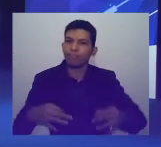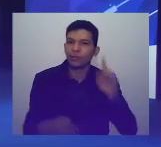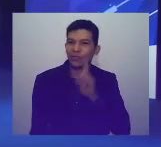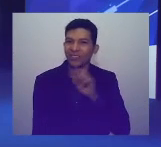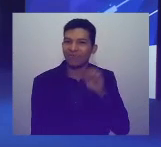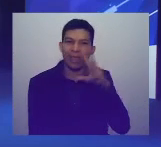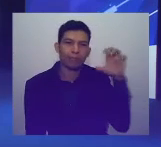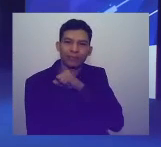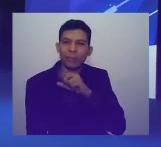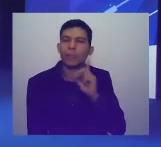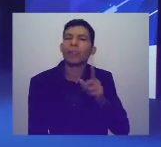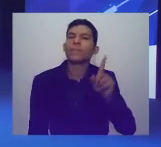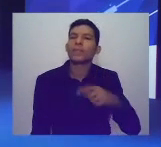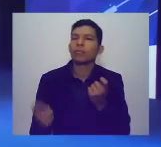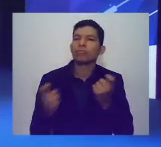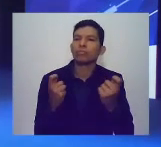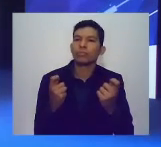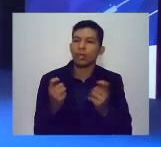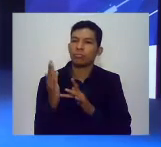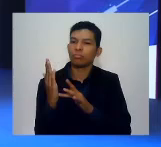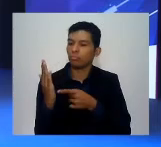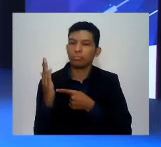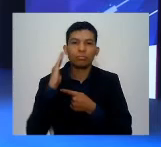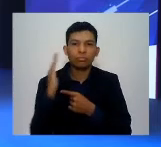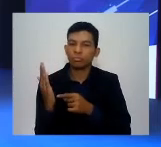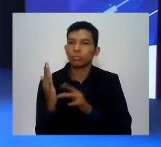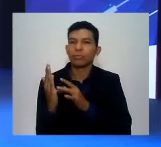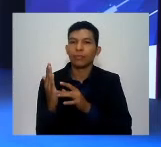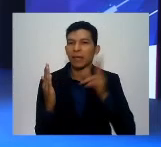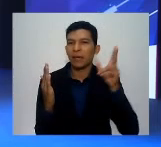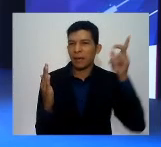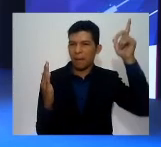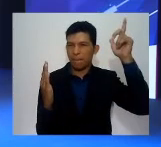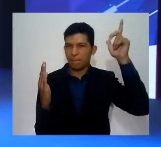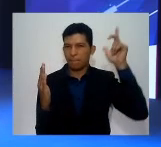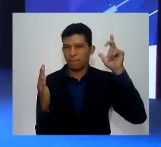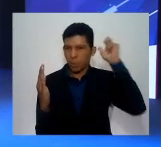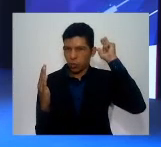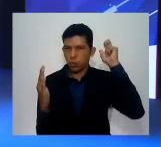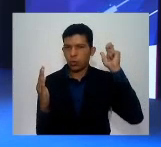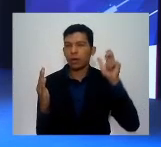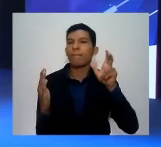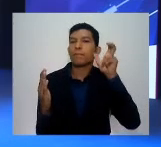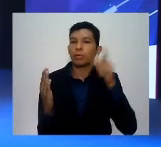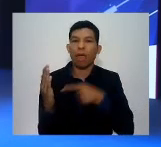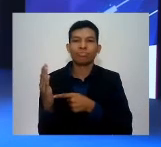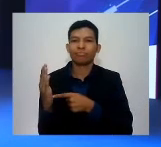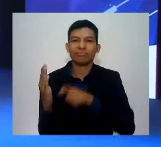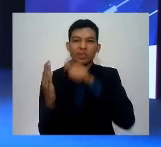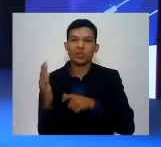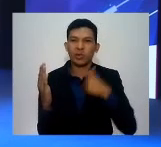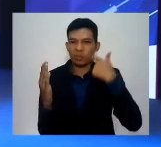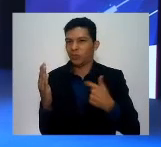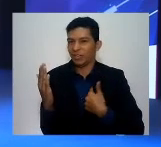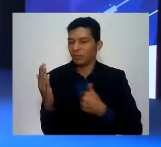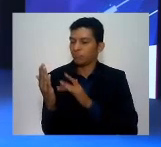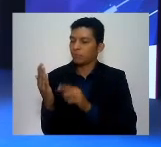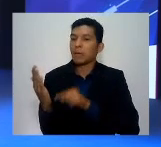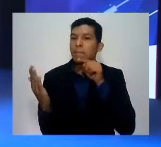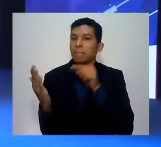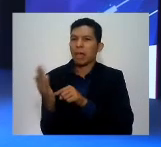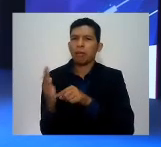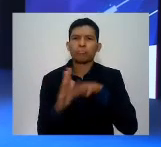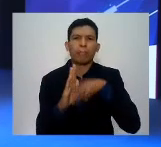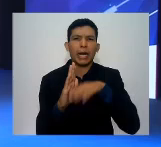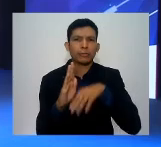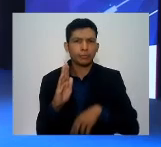a 60 kilómetros por hora. Por eso hay que andar a 60 kilómetros por hora. Pero a 300 kilómetros por hora su merced pega un frenazo, se estrella contra